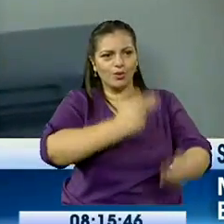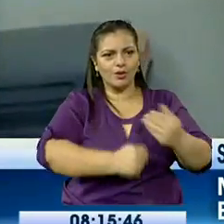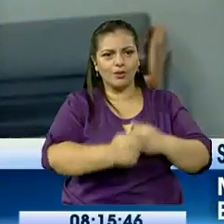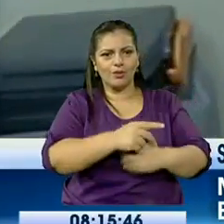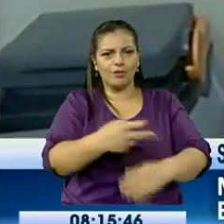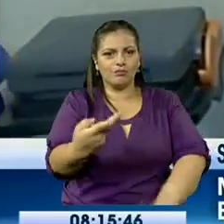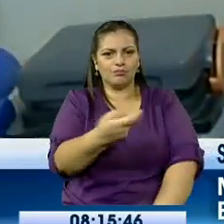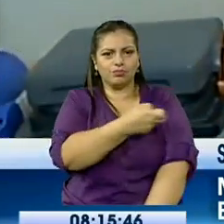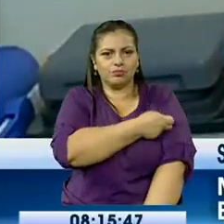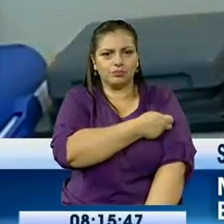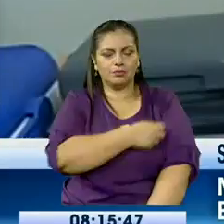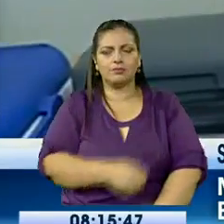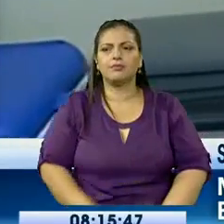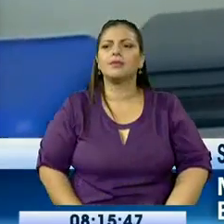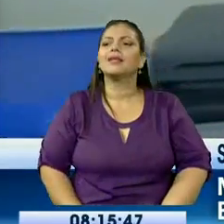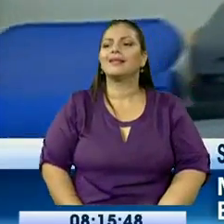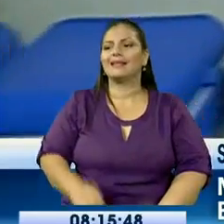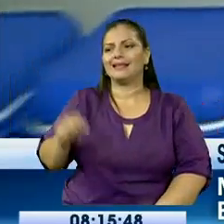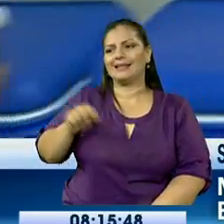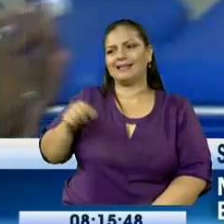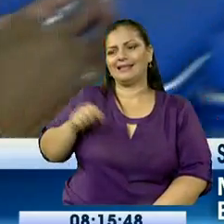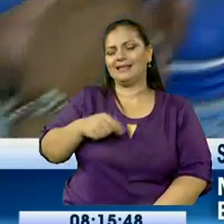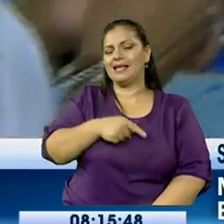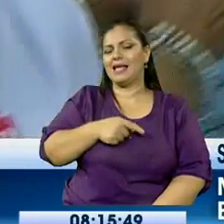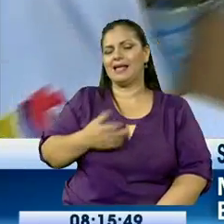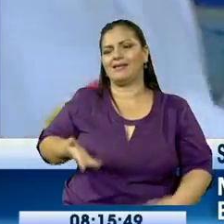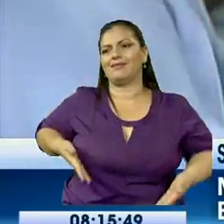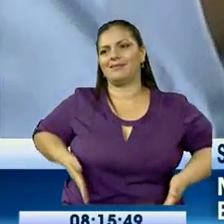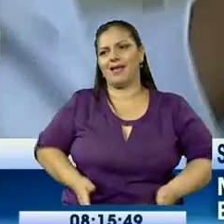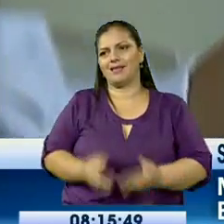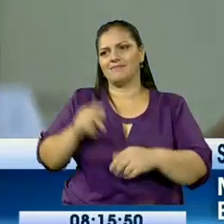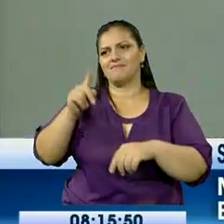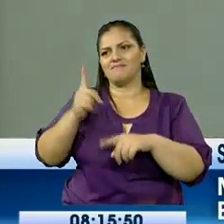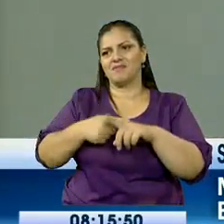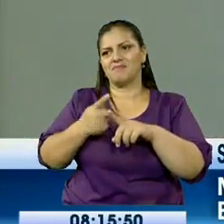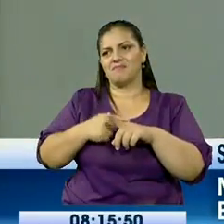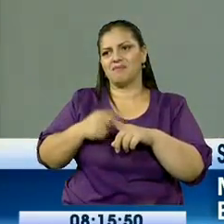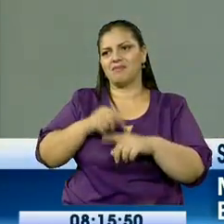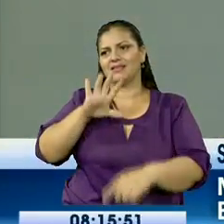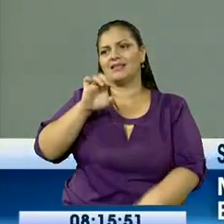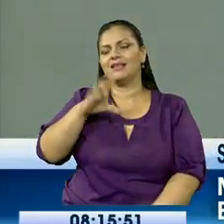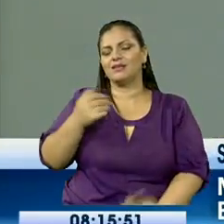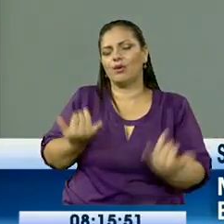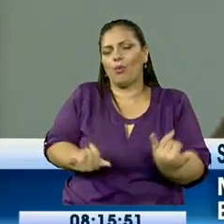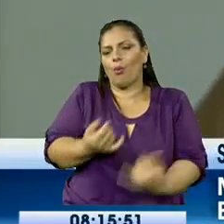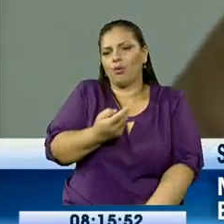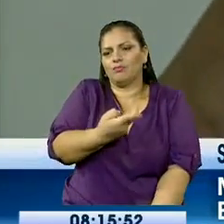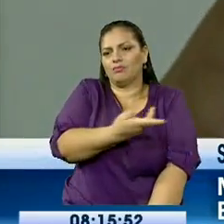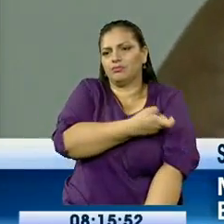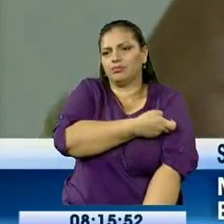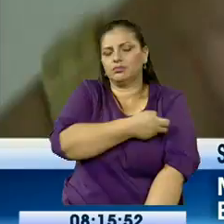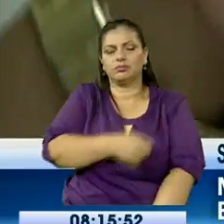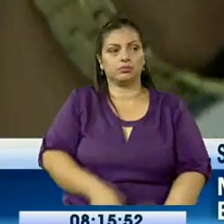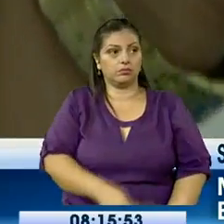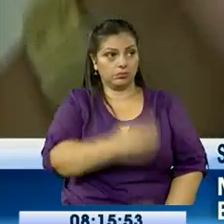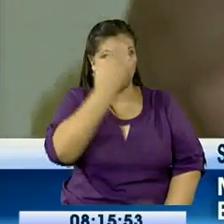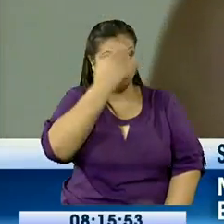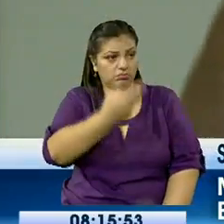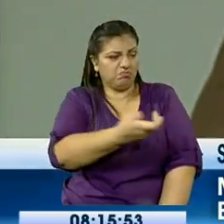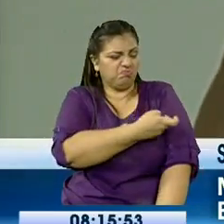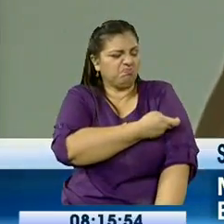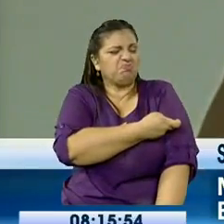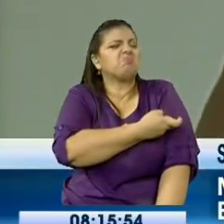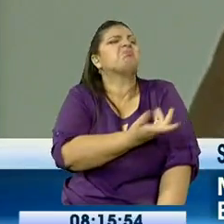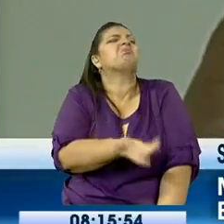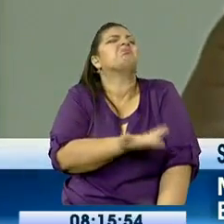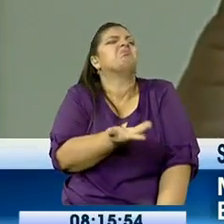Sí, una vacuna de los 15 meses. ¿Tiene conocimiento qué enfermedades se puede prevenir con la aplicación de las vacunas? Bueno, todo el